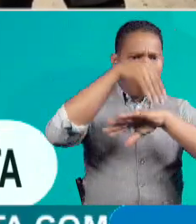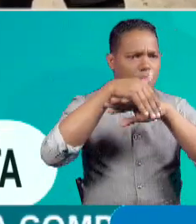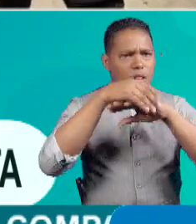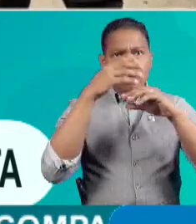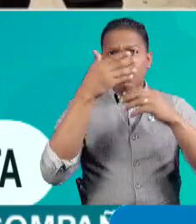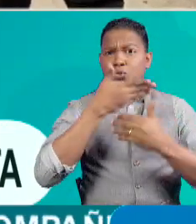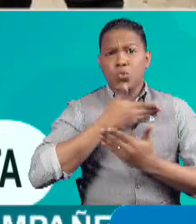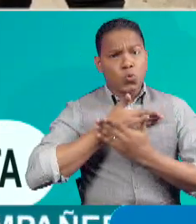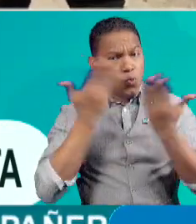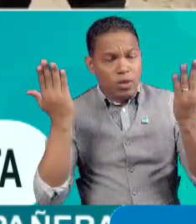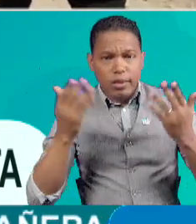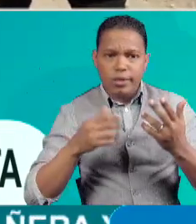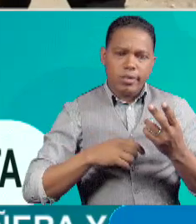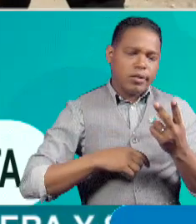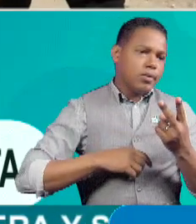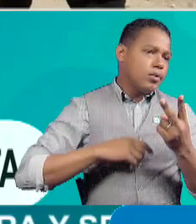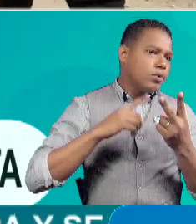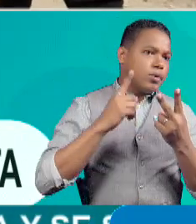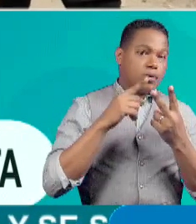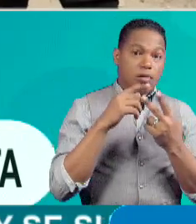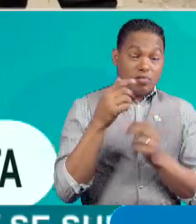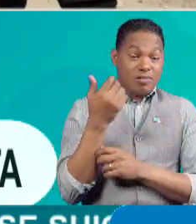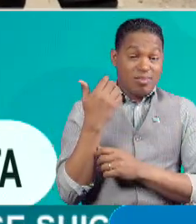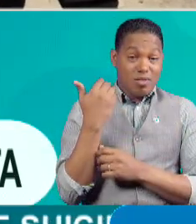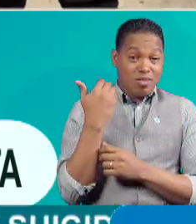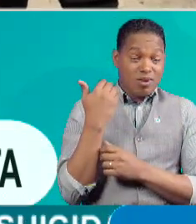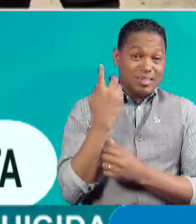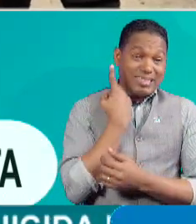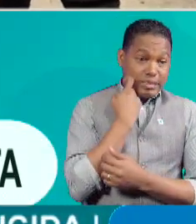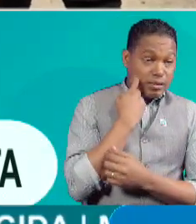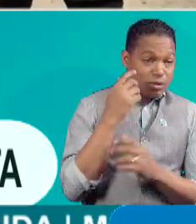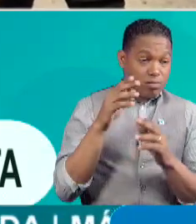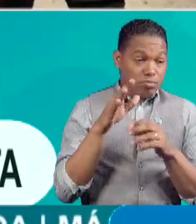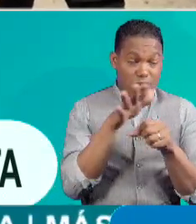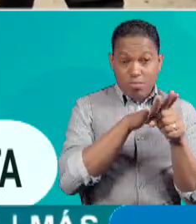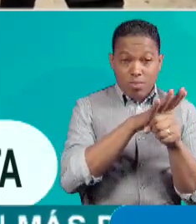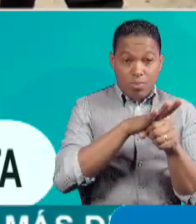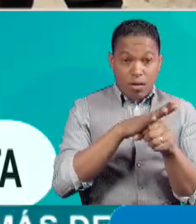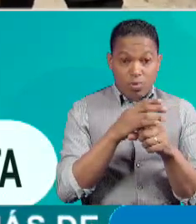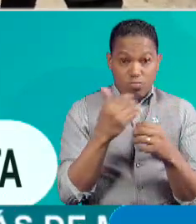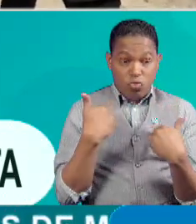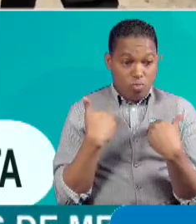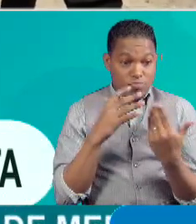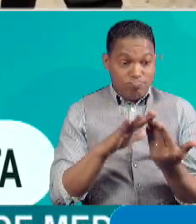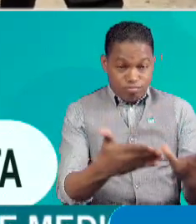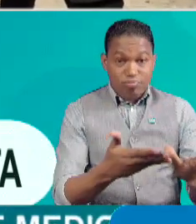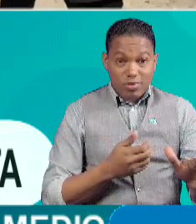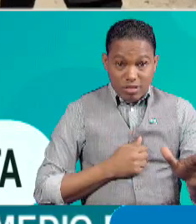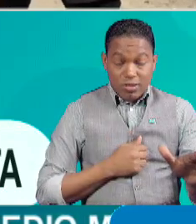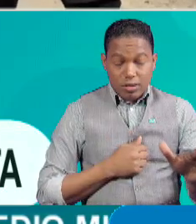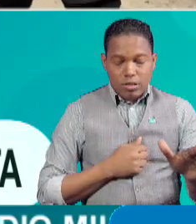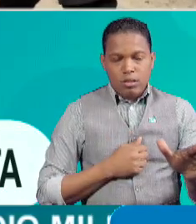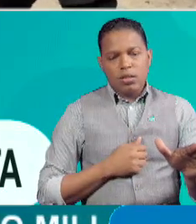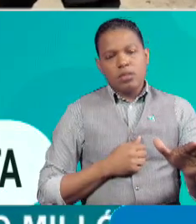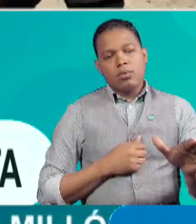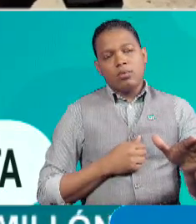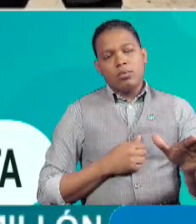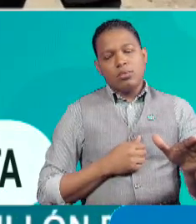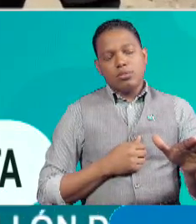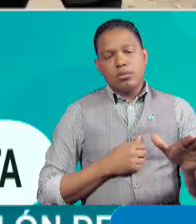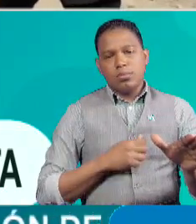prenden. Perdimos un joven recientemente de aquí del barrio, muy querido. Entonces, lo que le